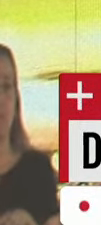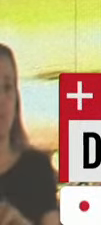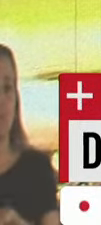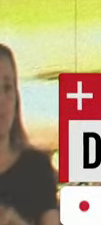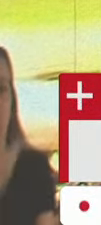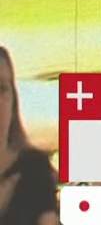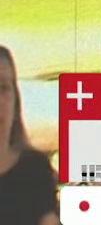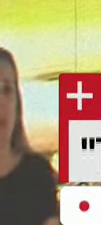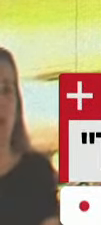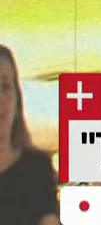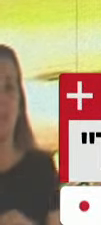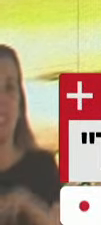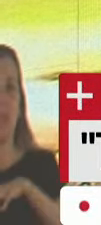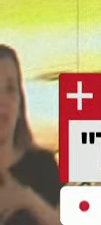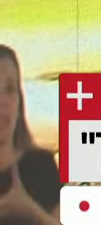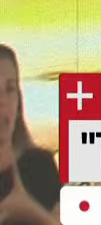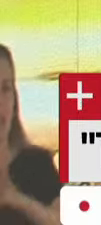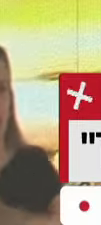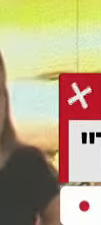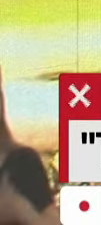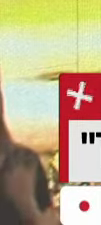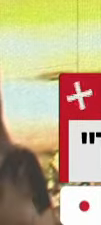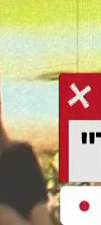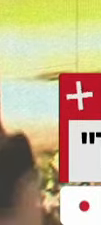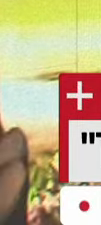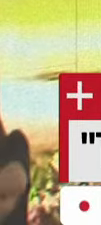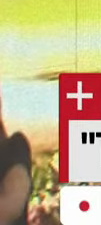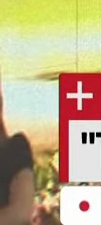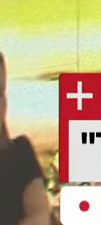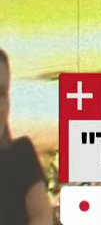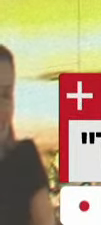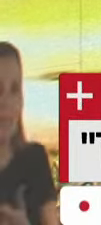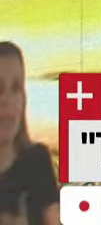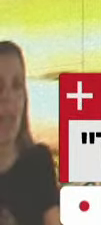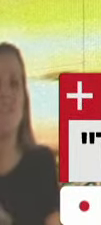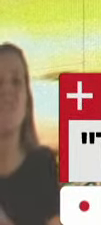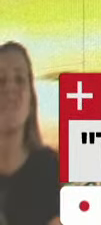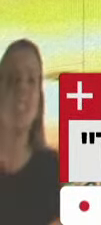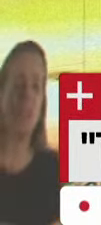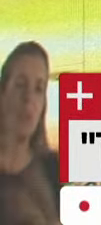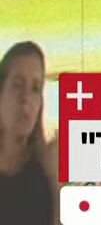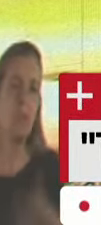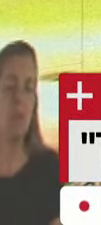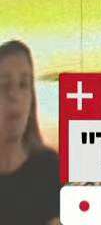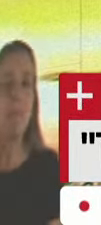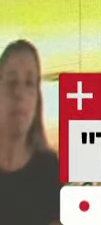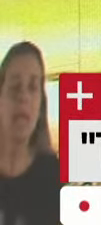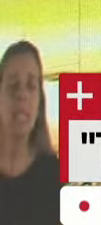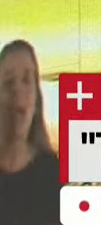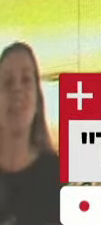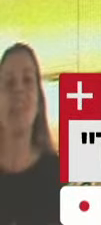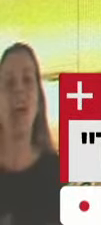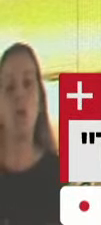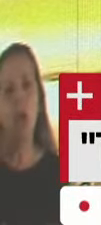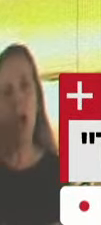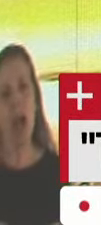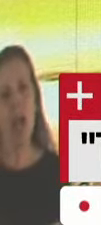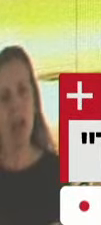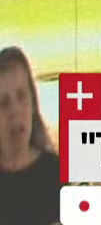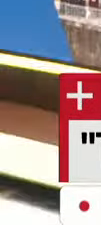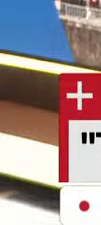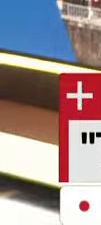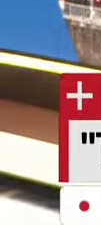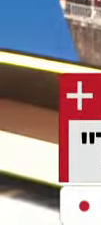enjundia jurídica que usa el expresidente de la Nación. Le dice, alcohólica e insana. Mamita. Sí. De